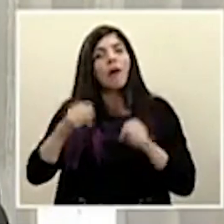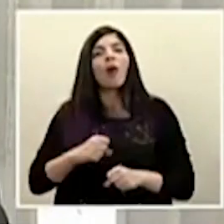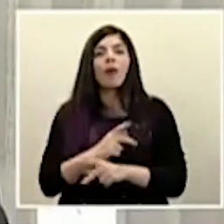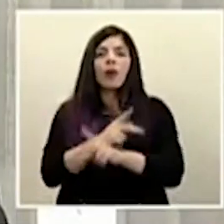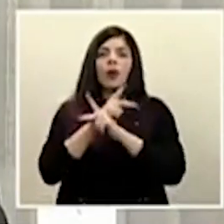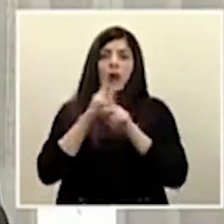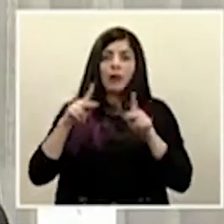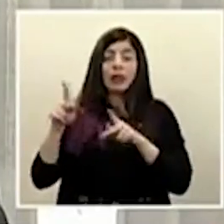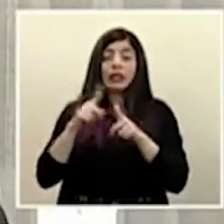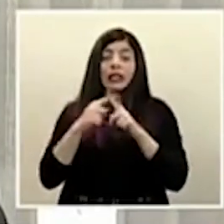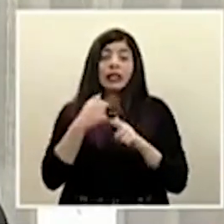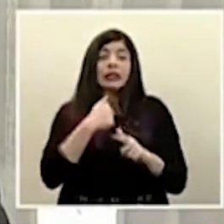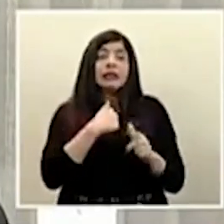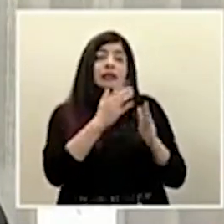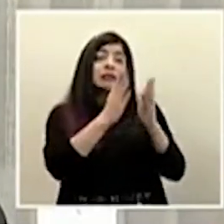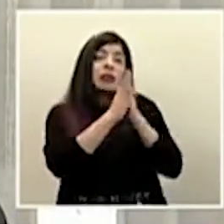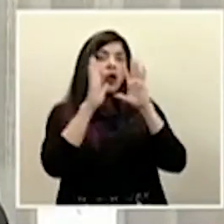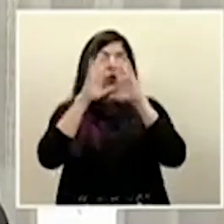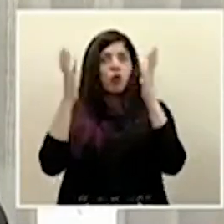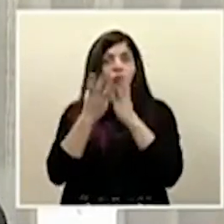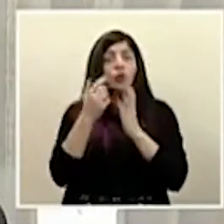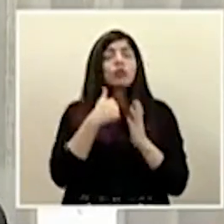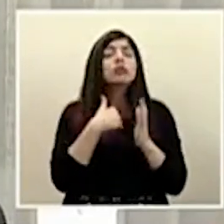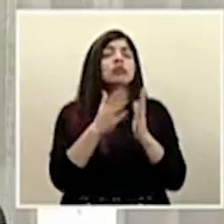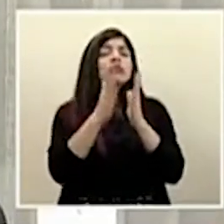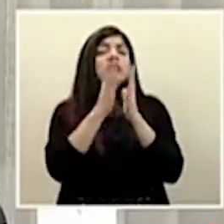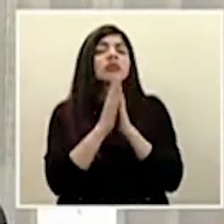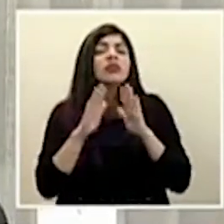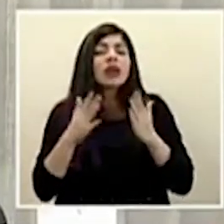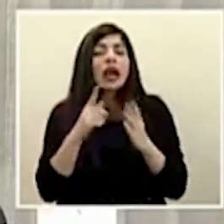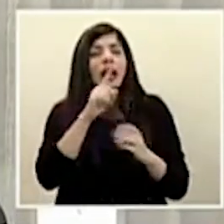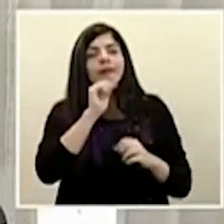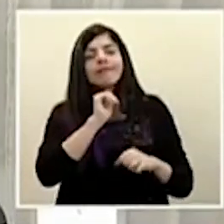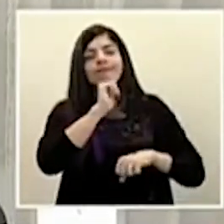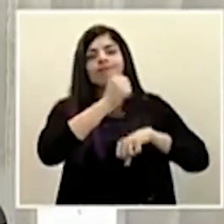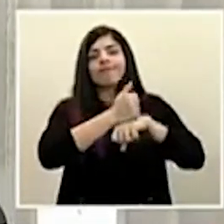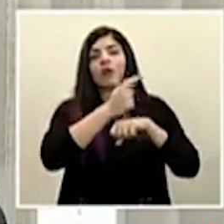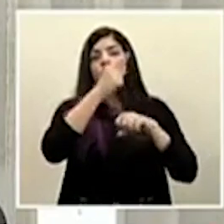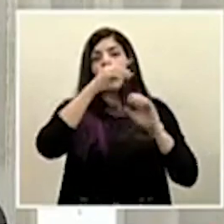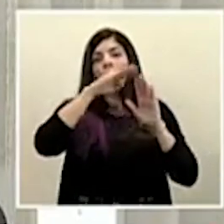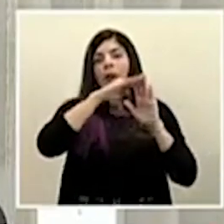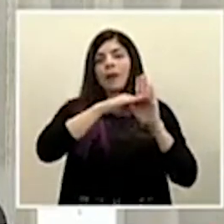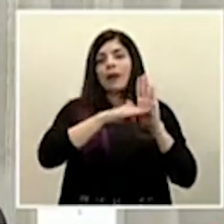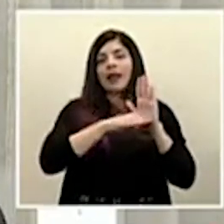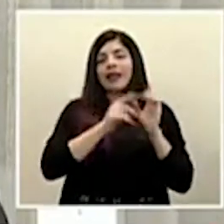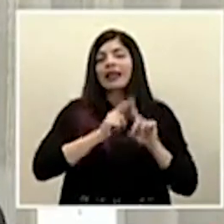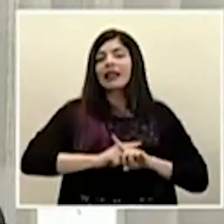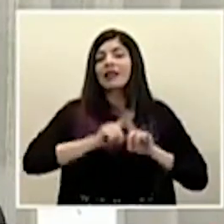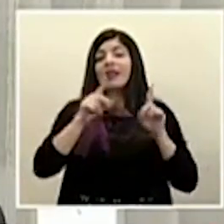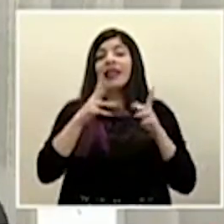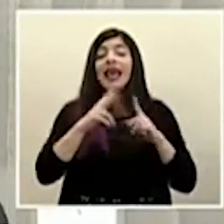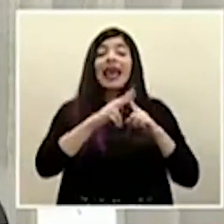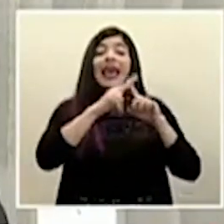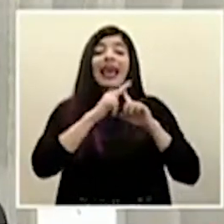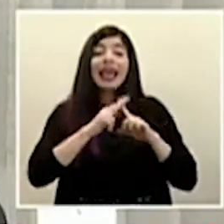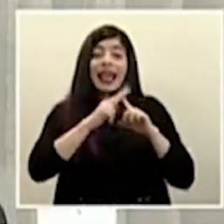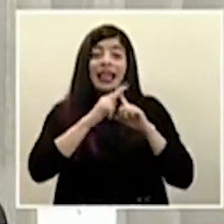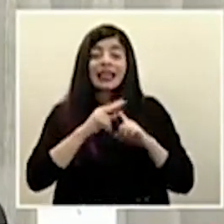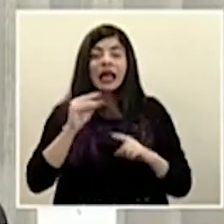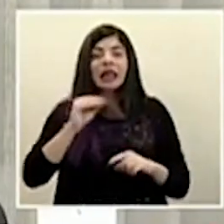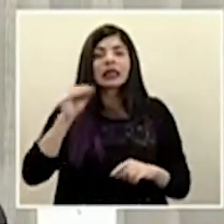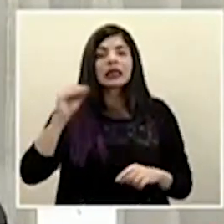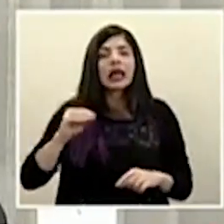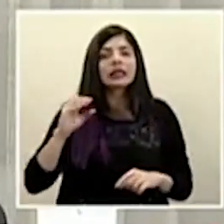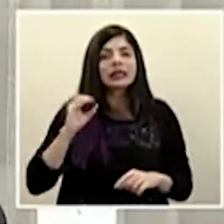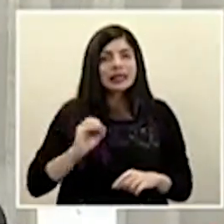mi petición mundial ha sido una medida extraordinaria, es que los créditos sean a tasa cero y